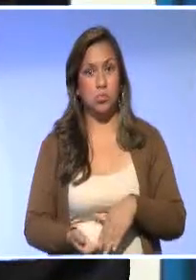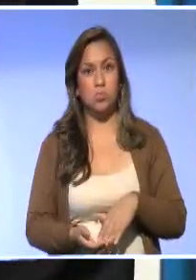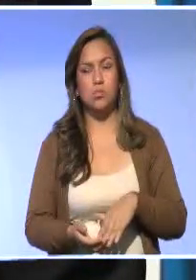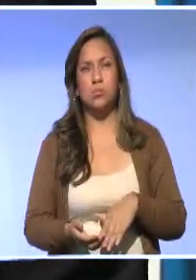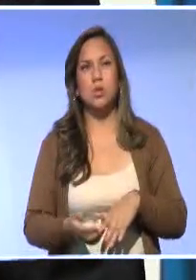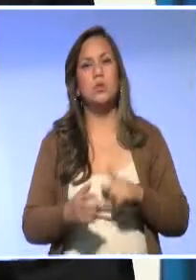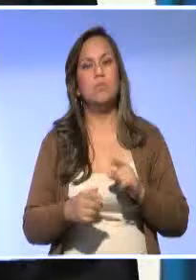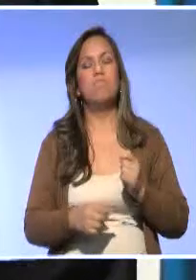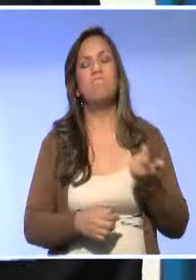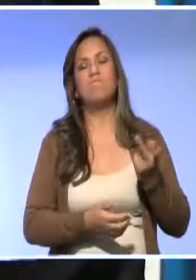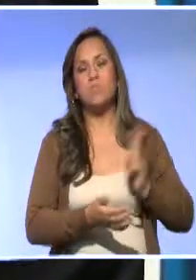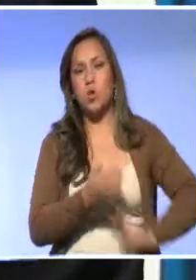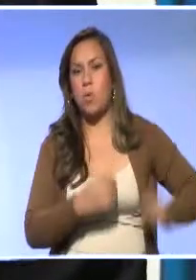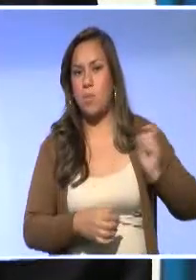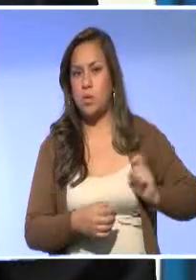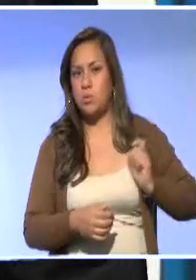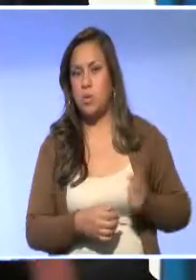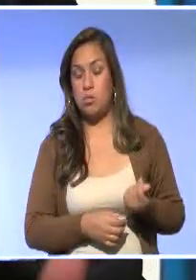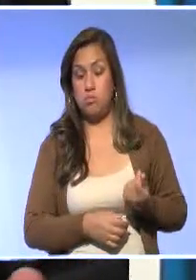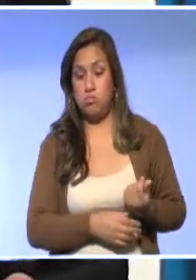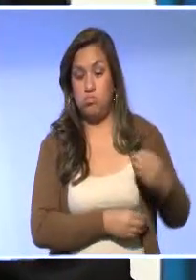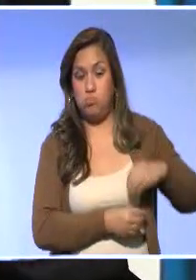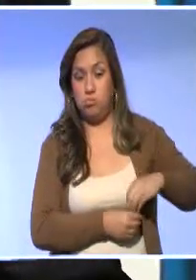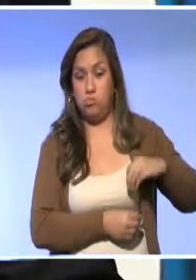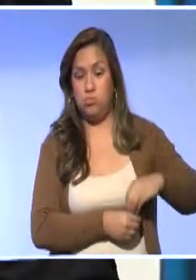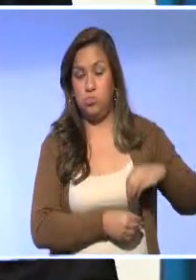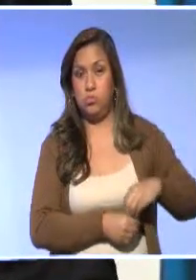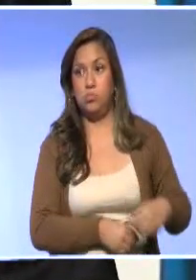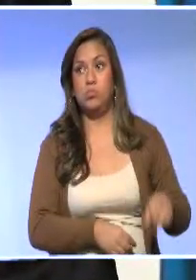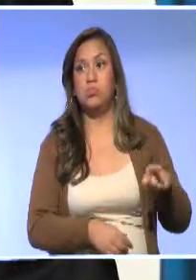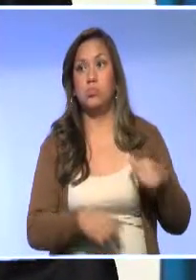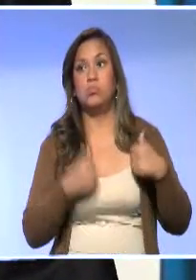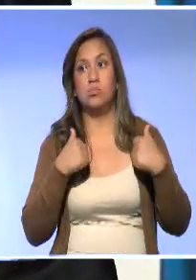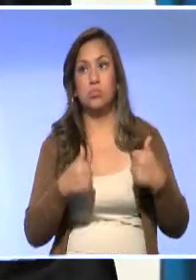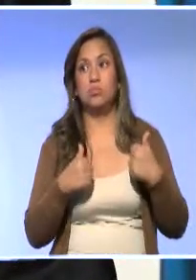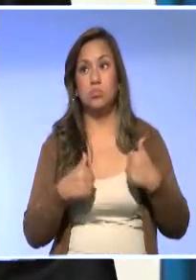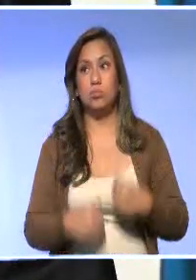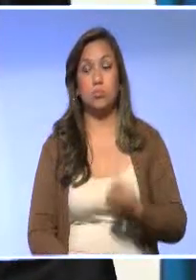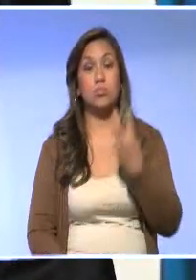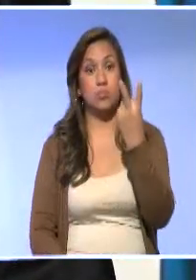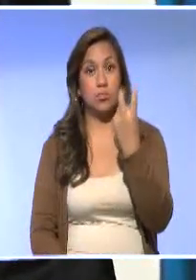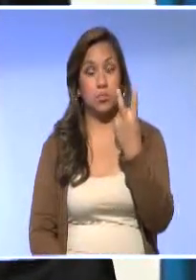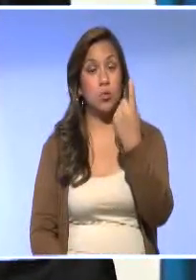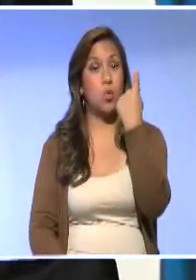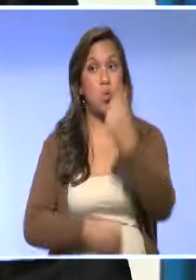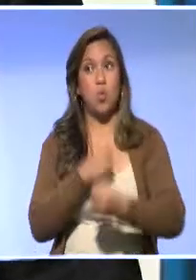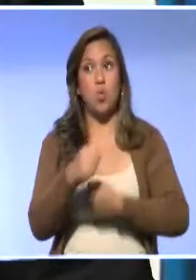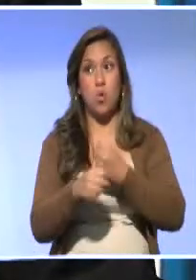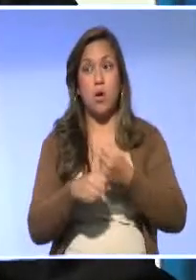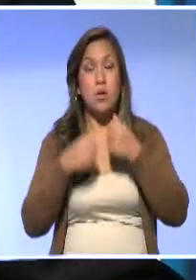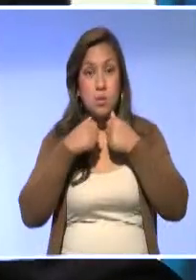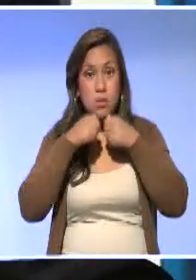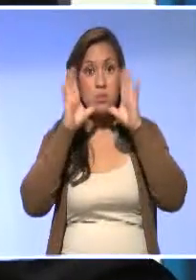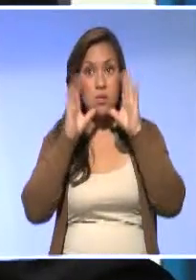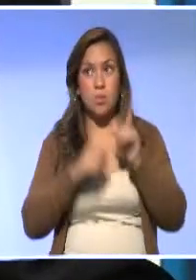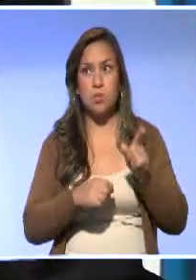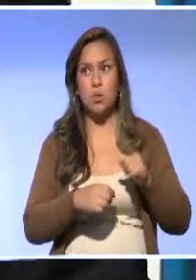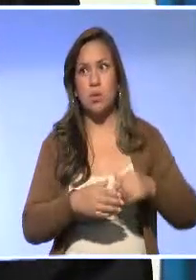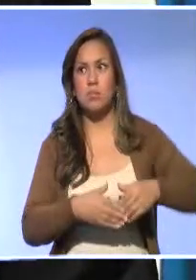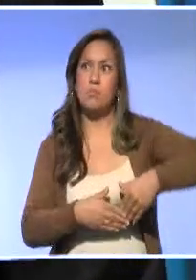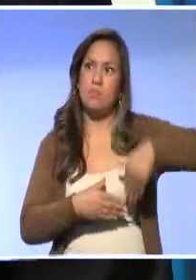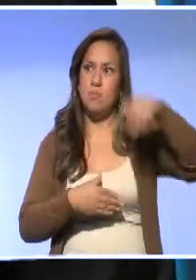13º en una cuenta de ahorros yo le podría decir al cabo de los 12 meses es decir cuando llega diciembre usted va a tener más que su